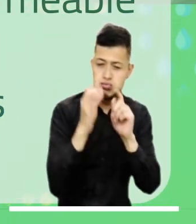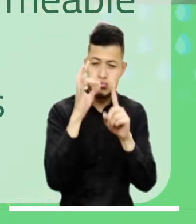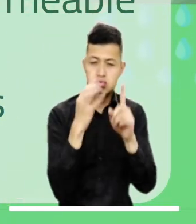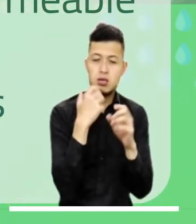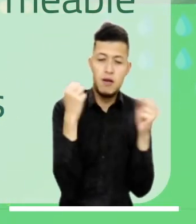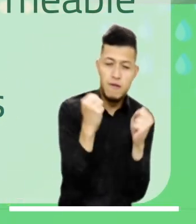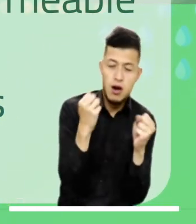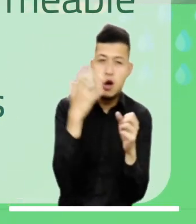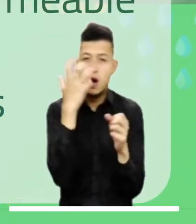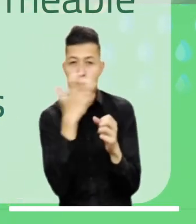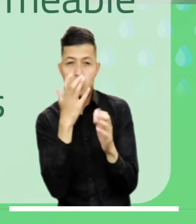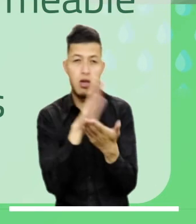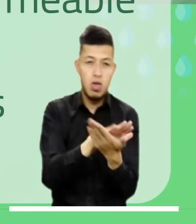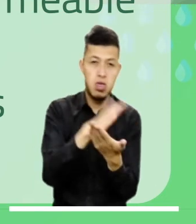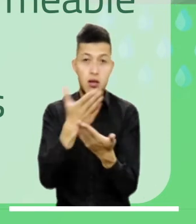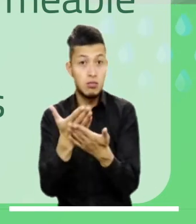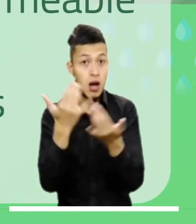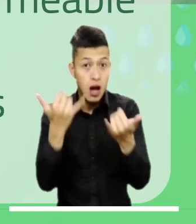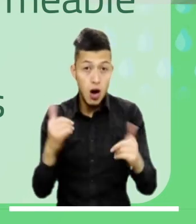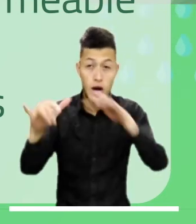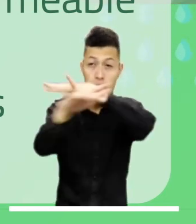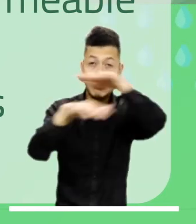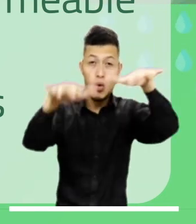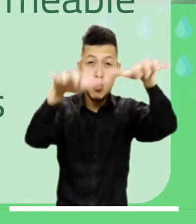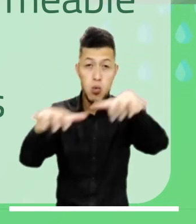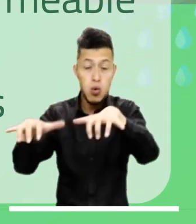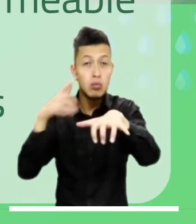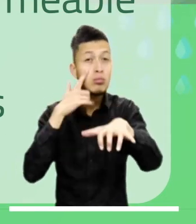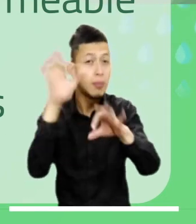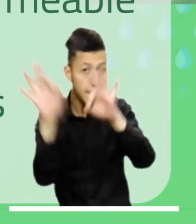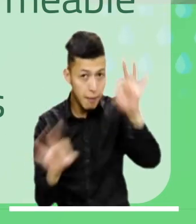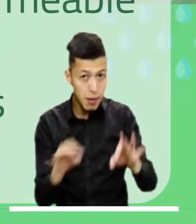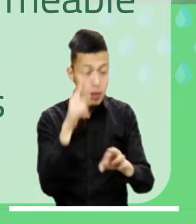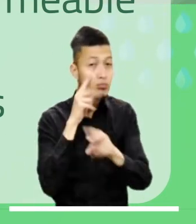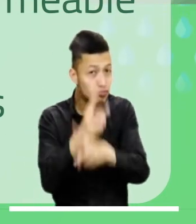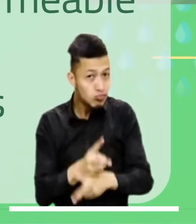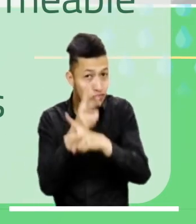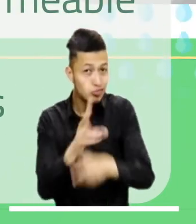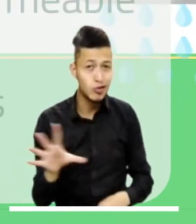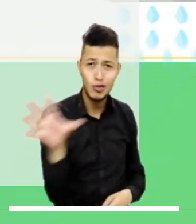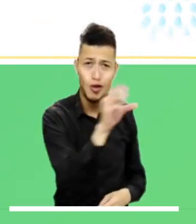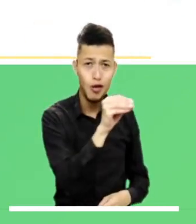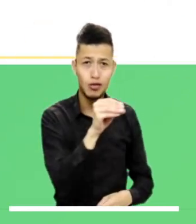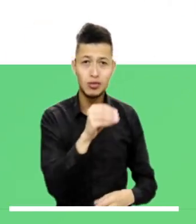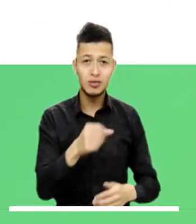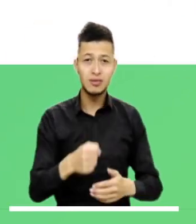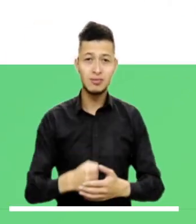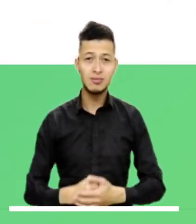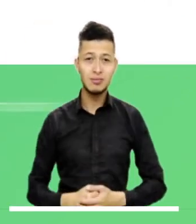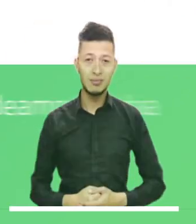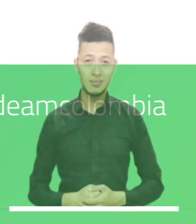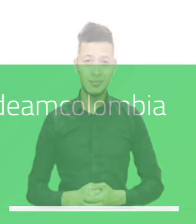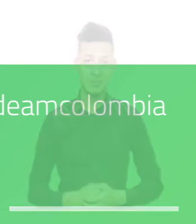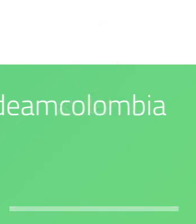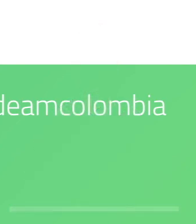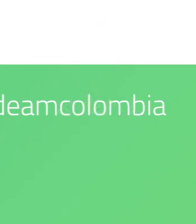exponga a cambios súbitos de temperatura. En esta temporada de lluvias, todos debemos estar preparados.